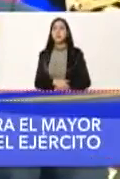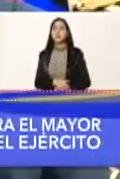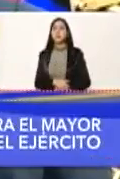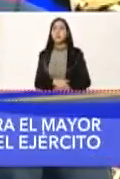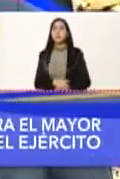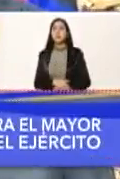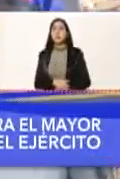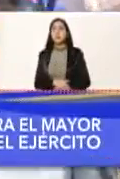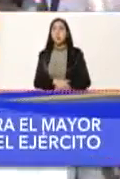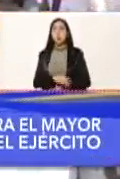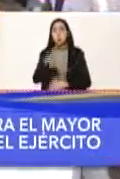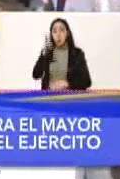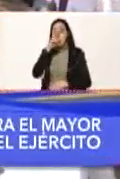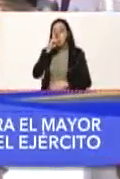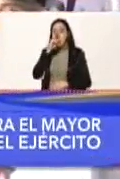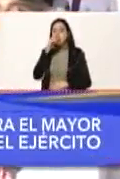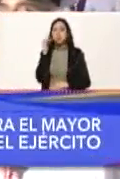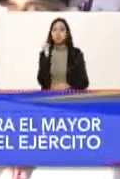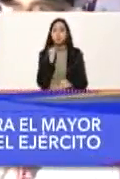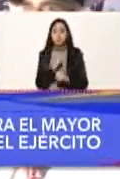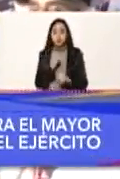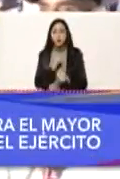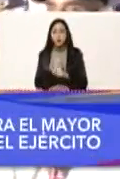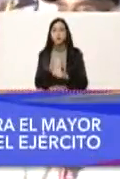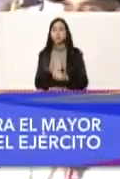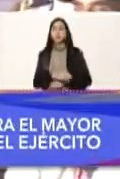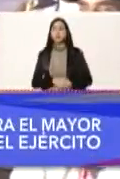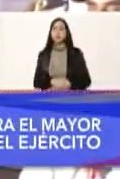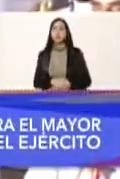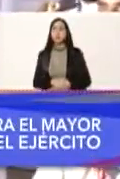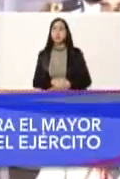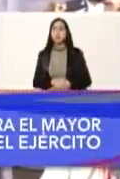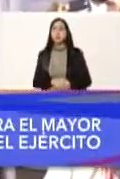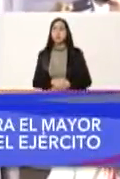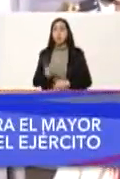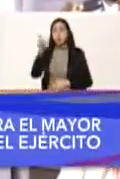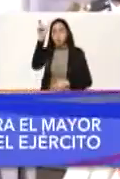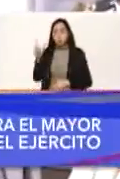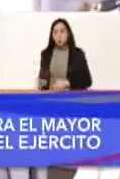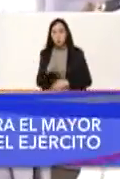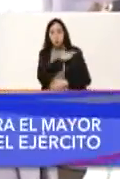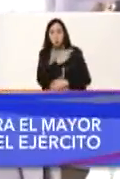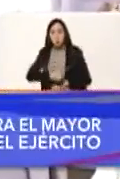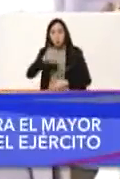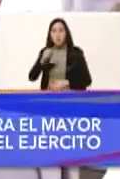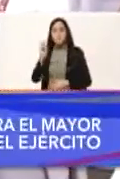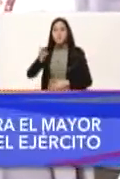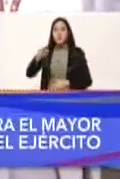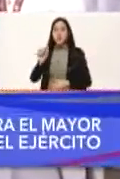ha estado 2 años al frente el mayor general Zabarce Pavón.